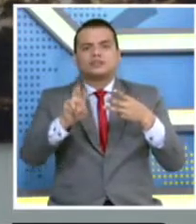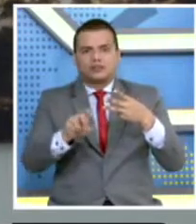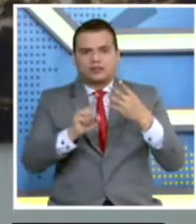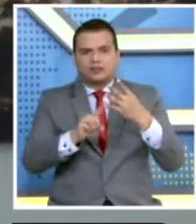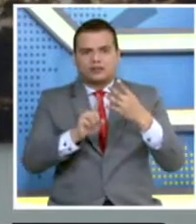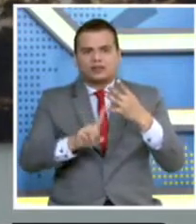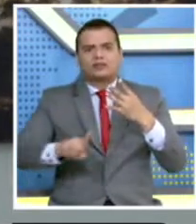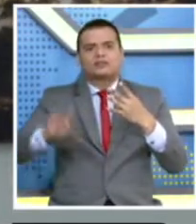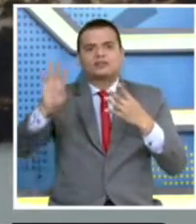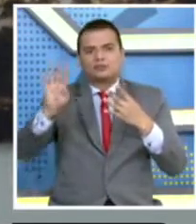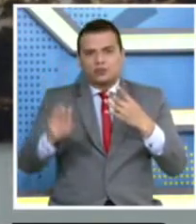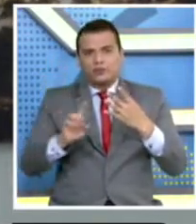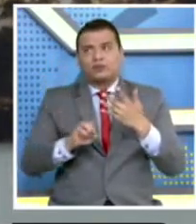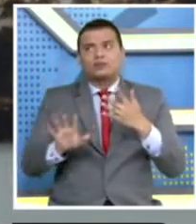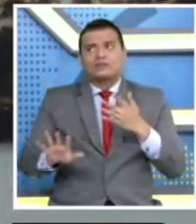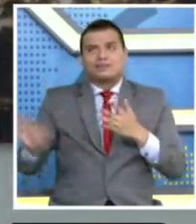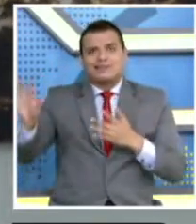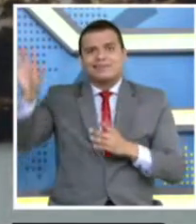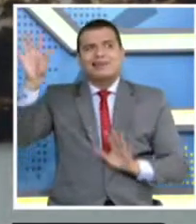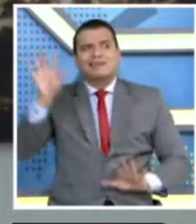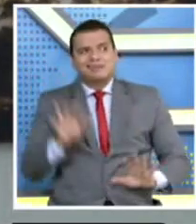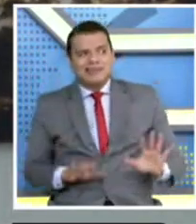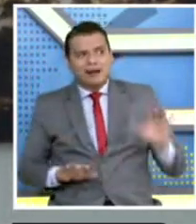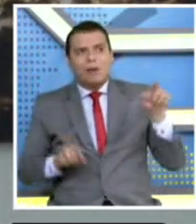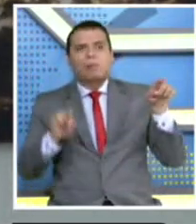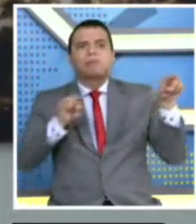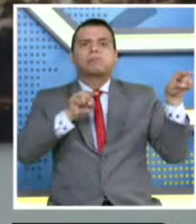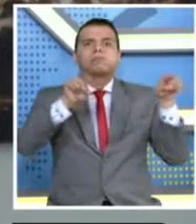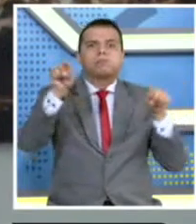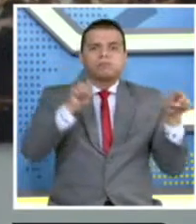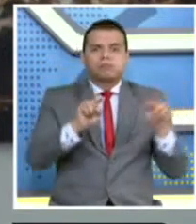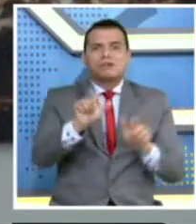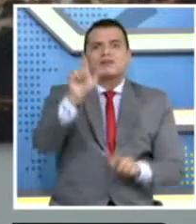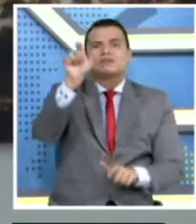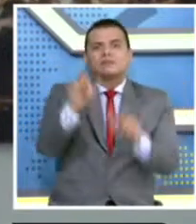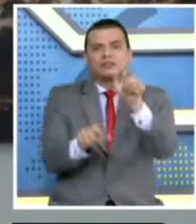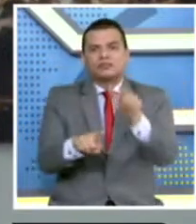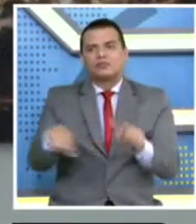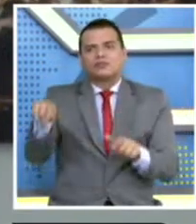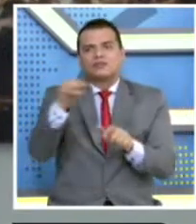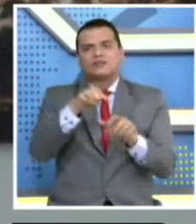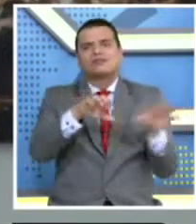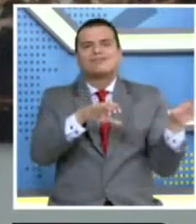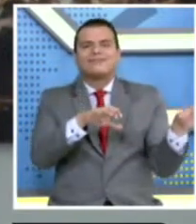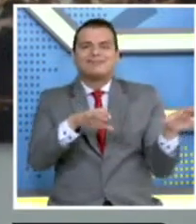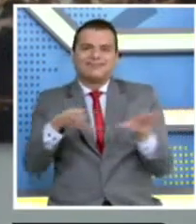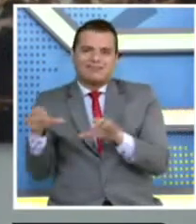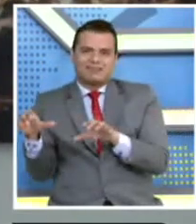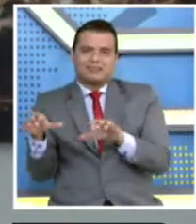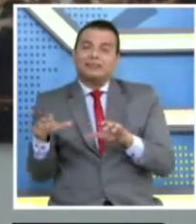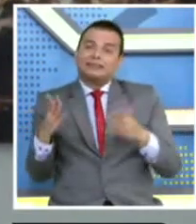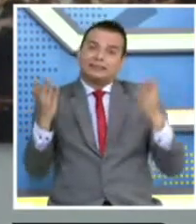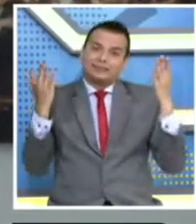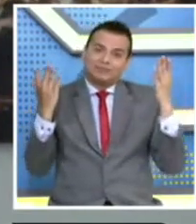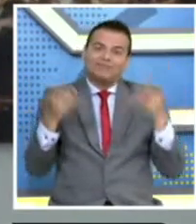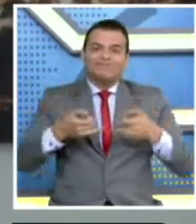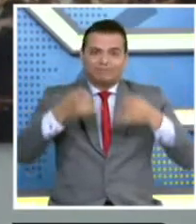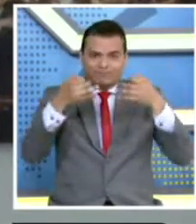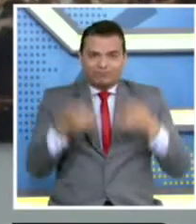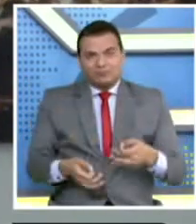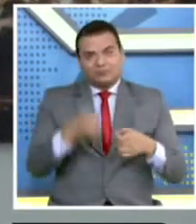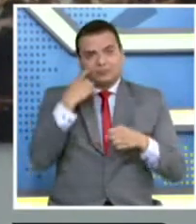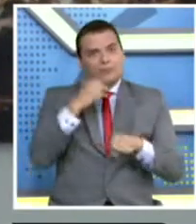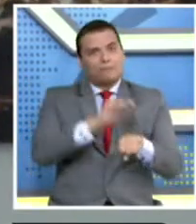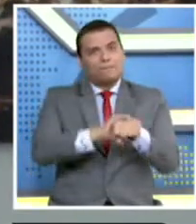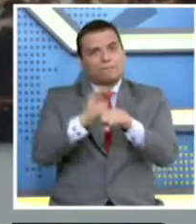19, en la ladera también tenemos algunos barrios donde el comportamiento es sistemático en materia de no acatar el llamamiento que han